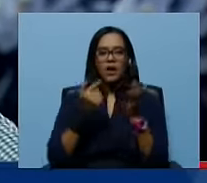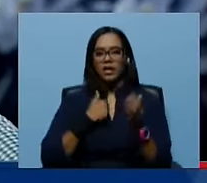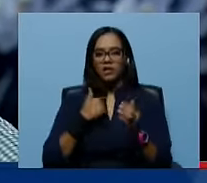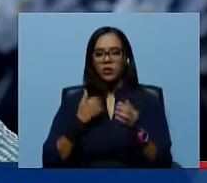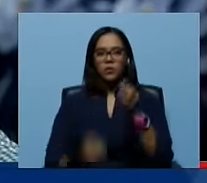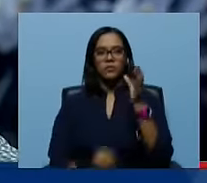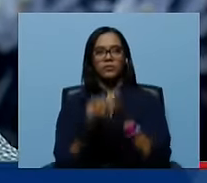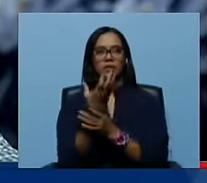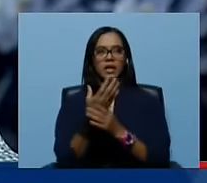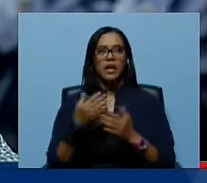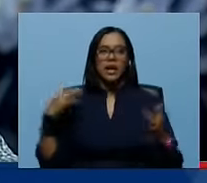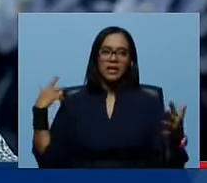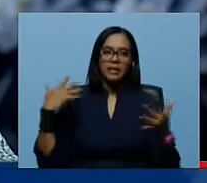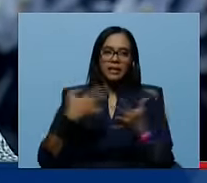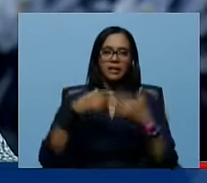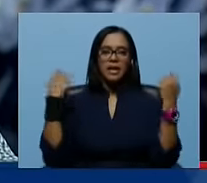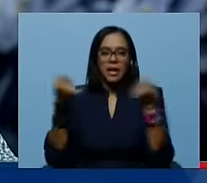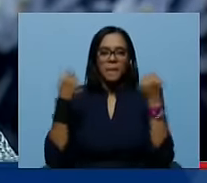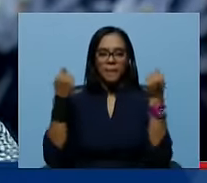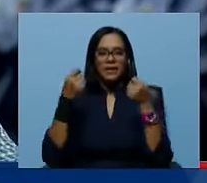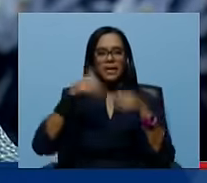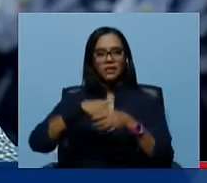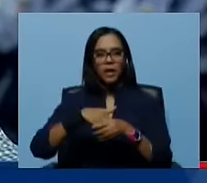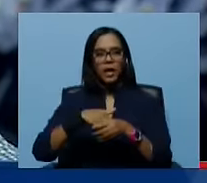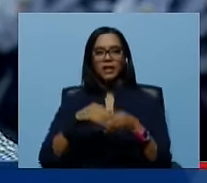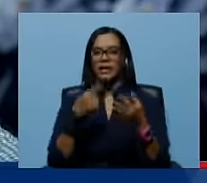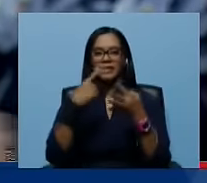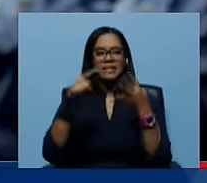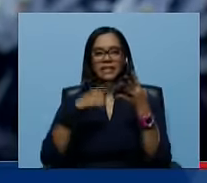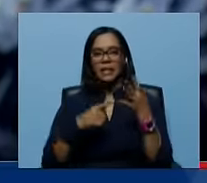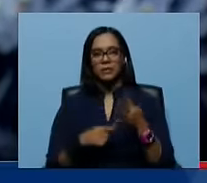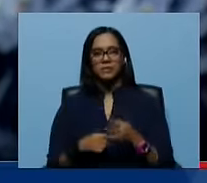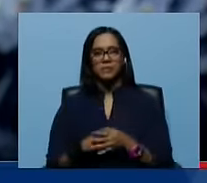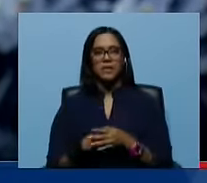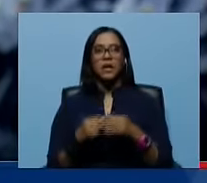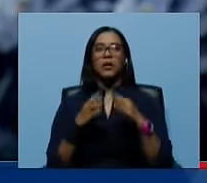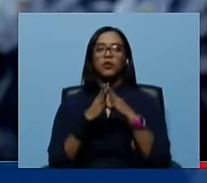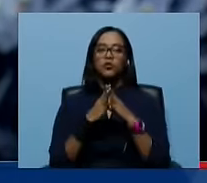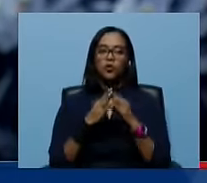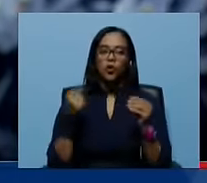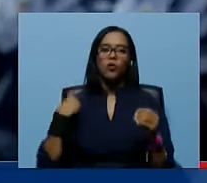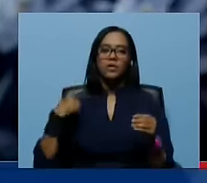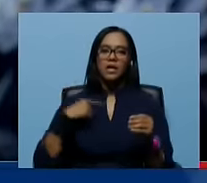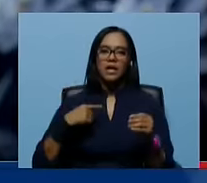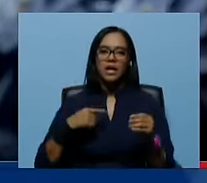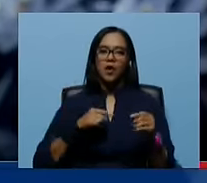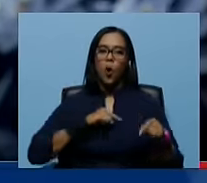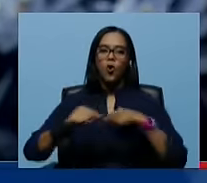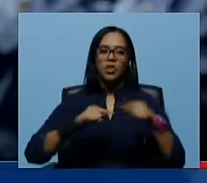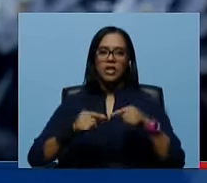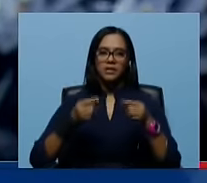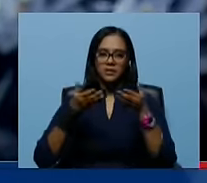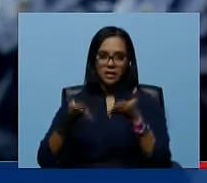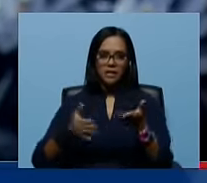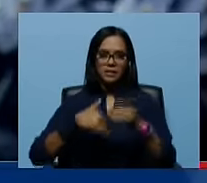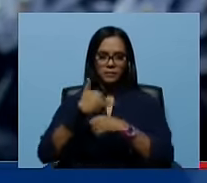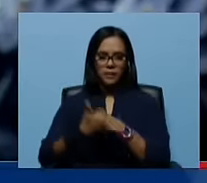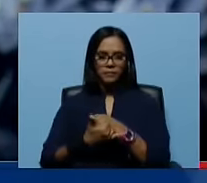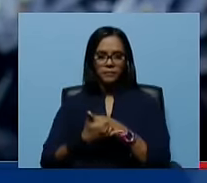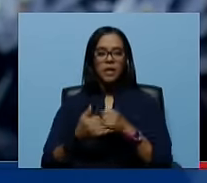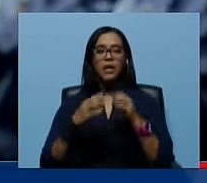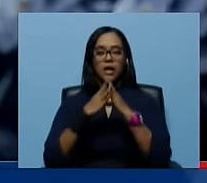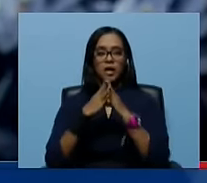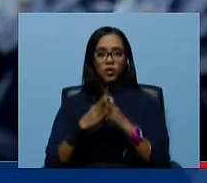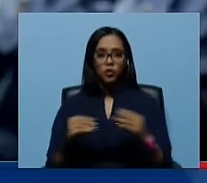inaugurado en el transcurso de la campaña electoral, etcétera, etcétera. Todos tenían órdenes de operación. Y todos